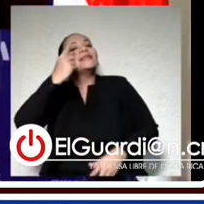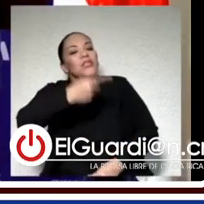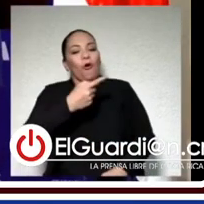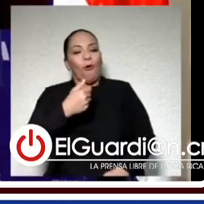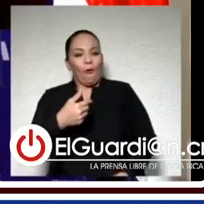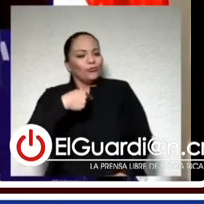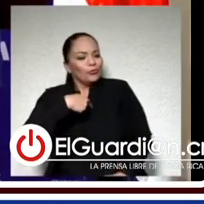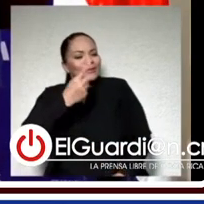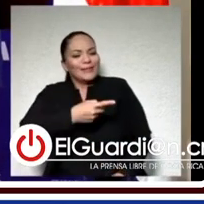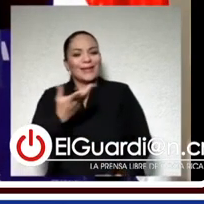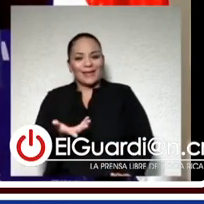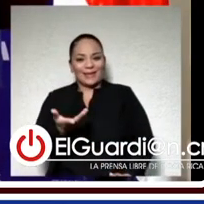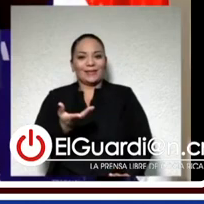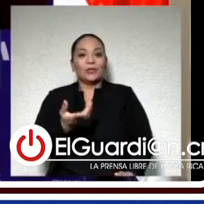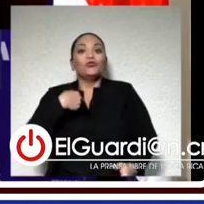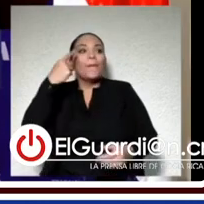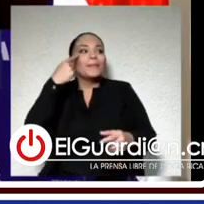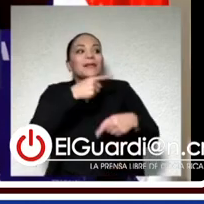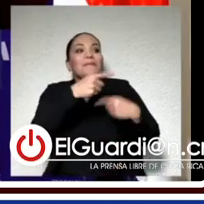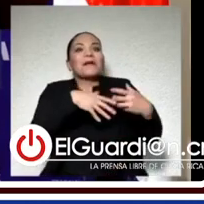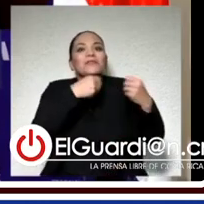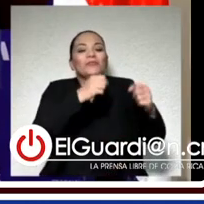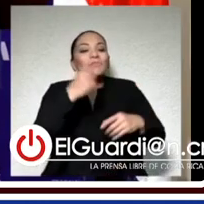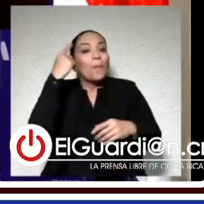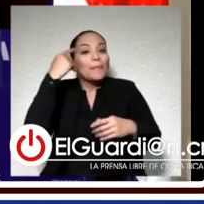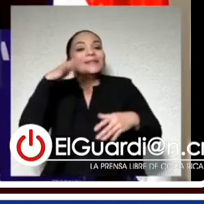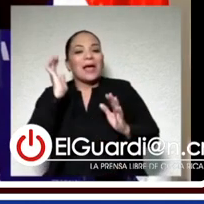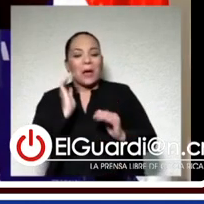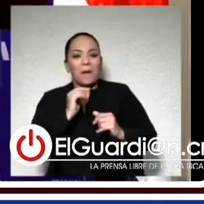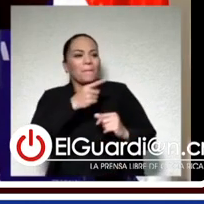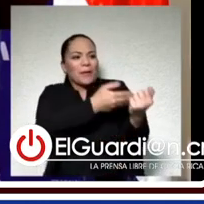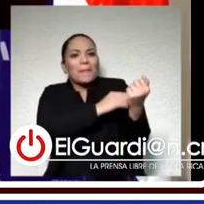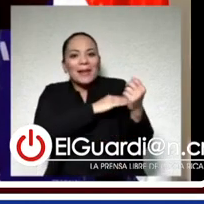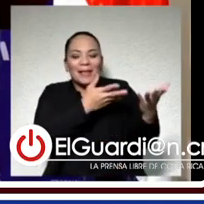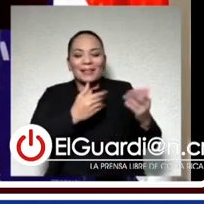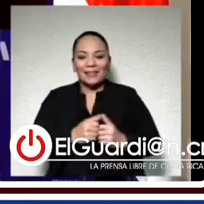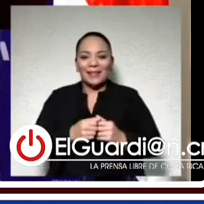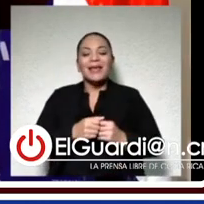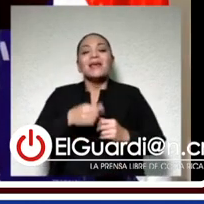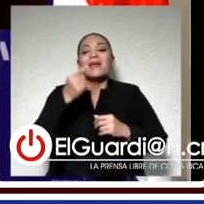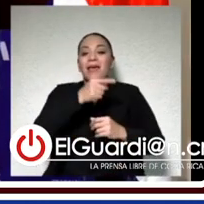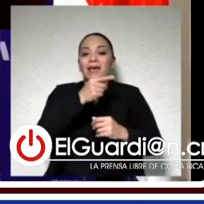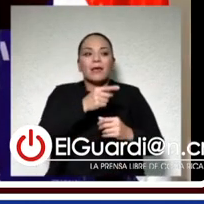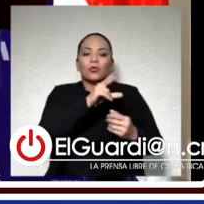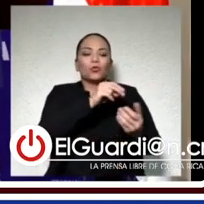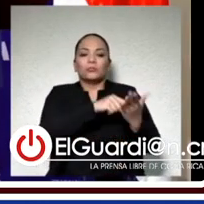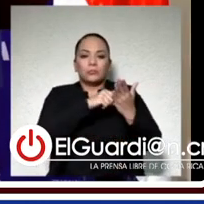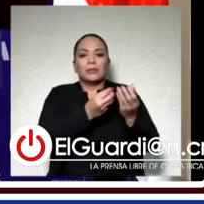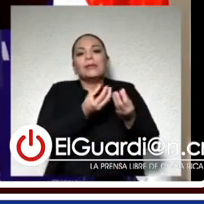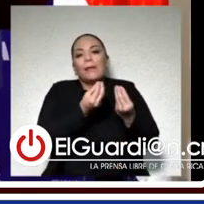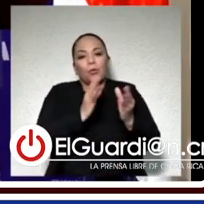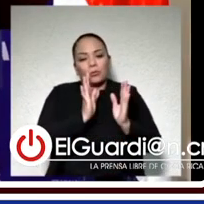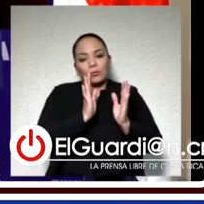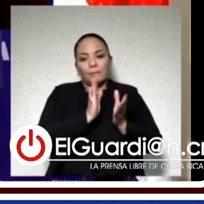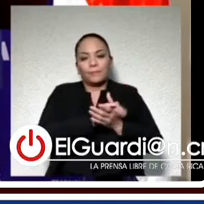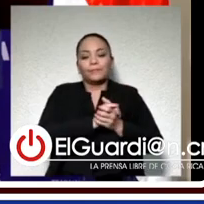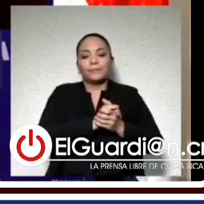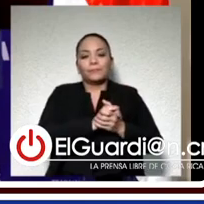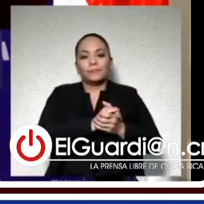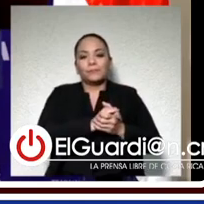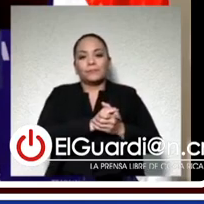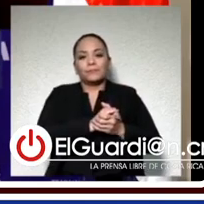momento pensé que me iba a renunciar, no porque ella me expresara temor, sino que esto